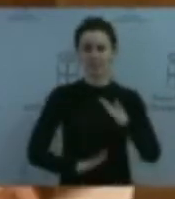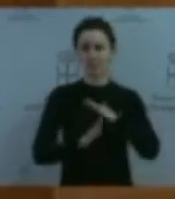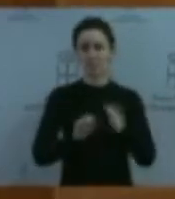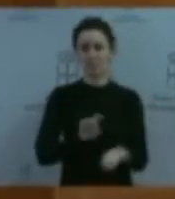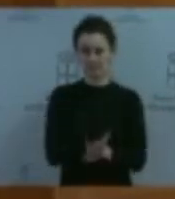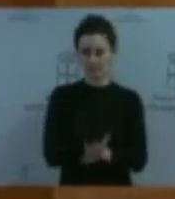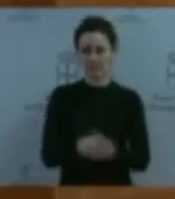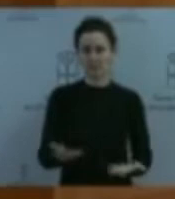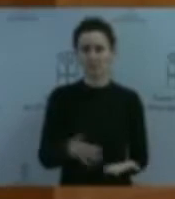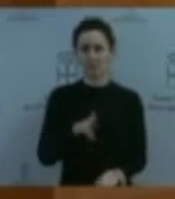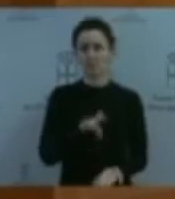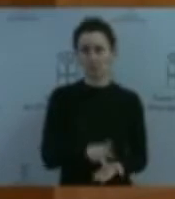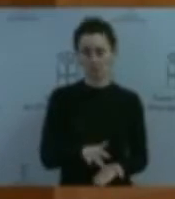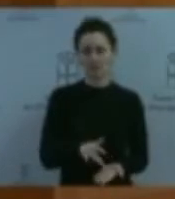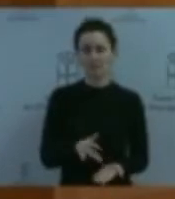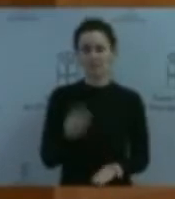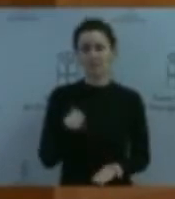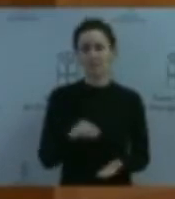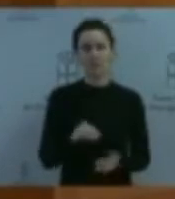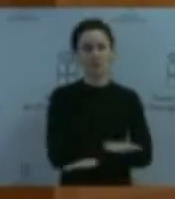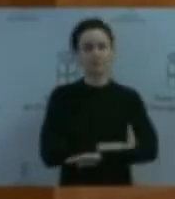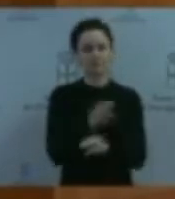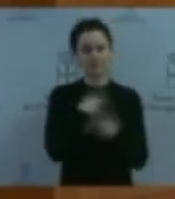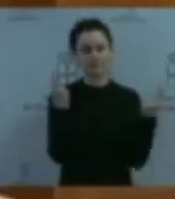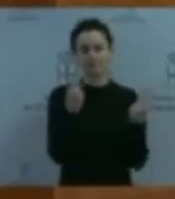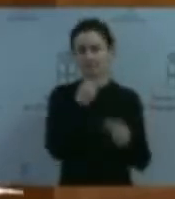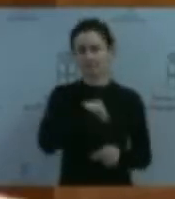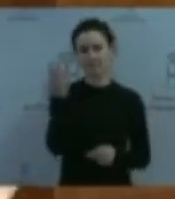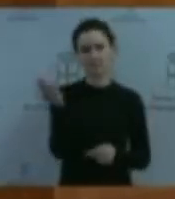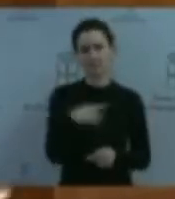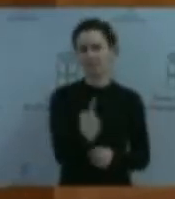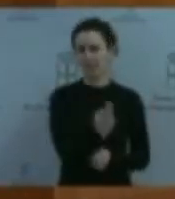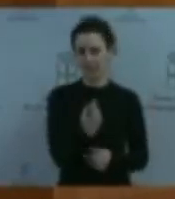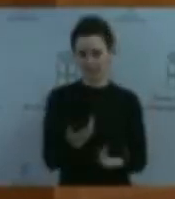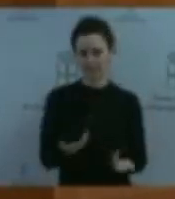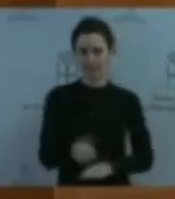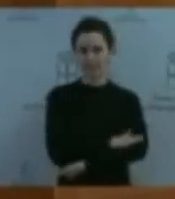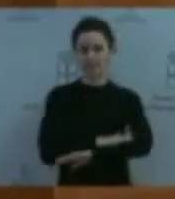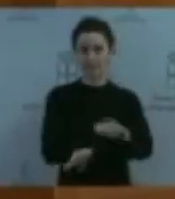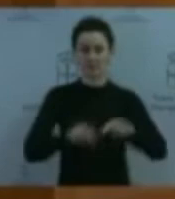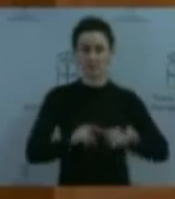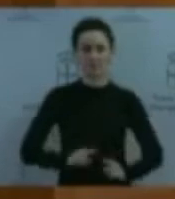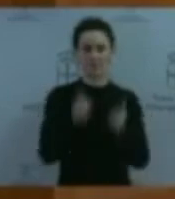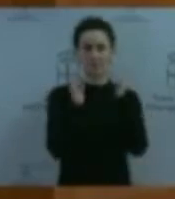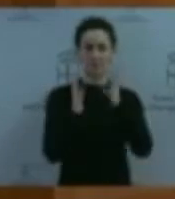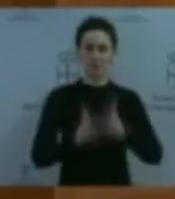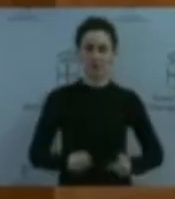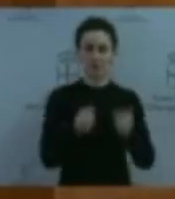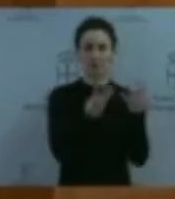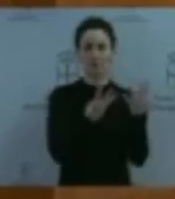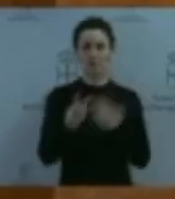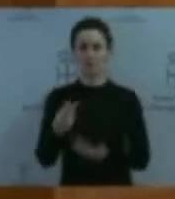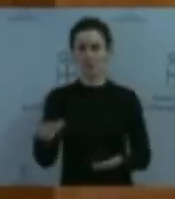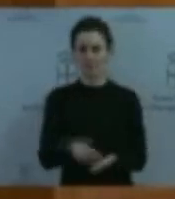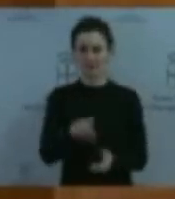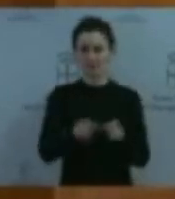resulta absolutamente insuficiente. El Ministerio de Fomento contabilizaba en Asturias 82.000 viviendas vacías, casi